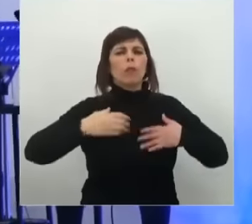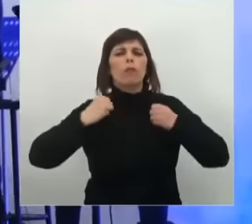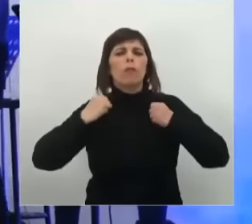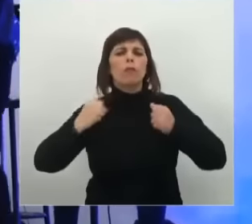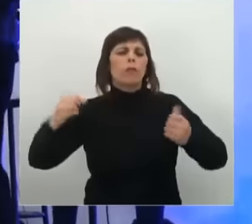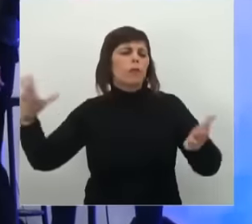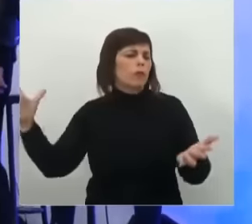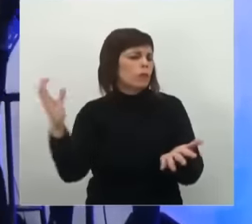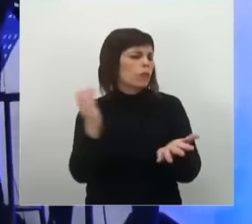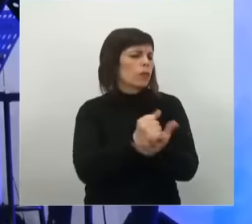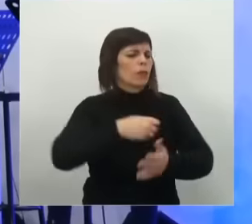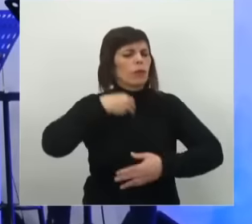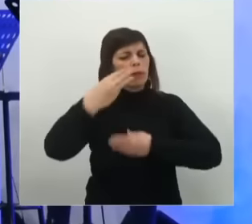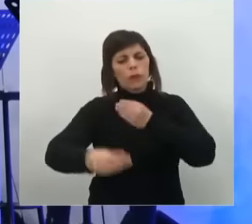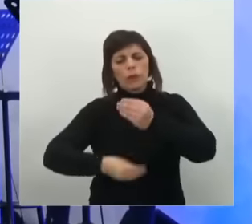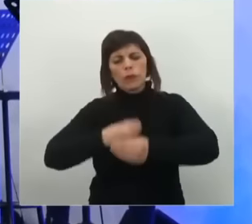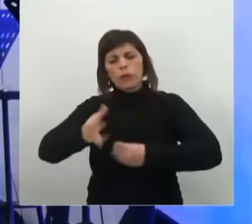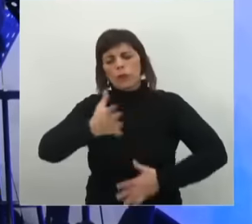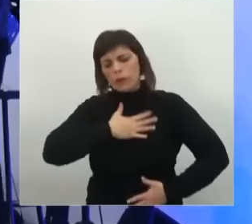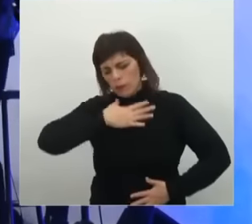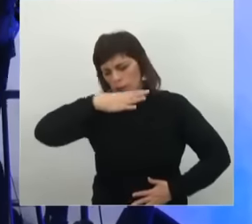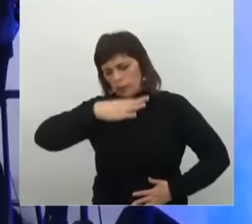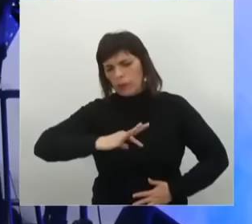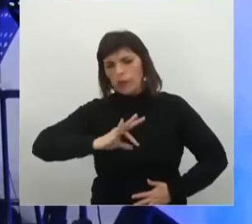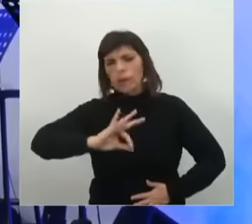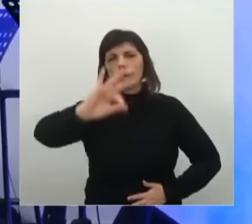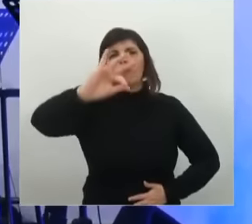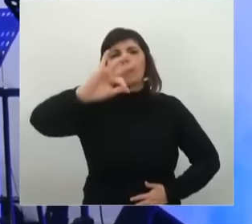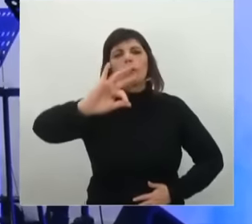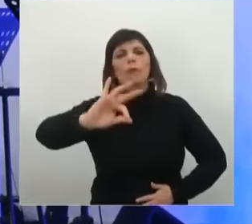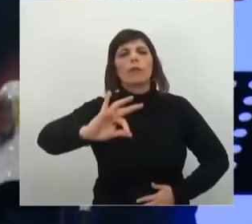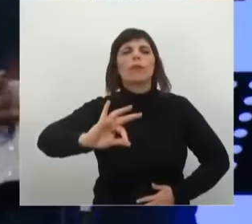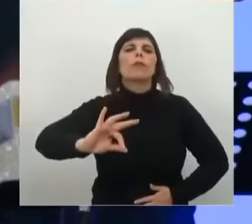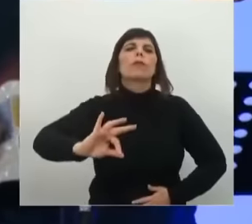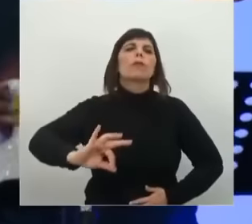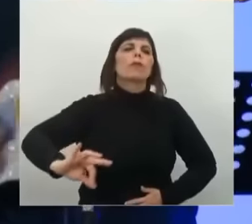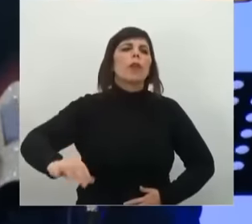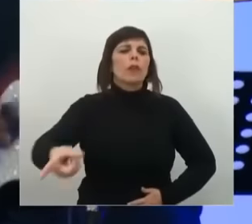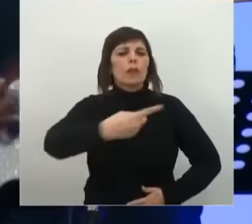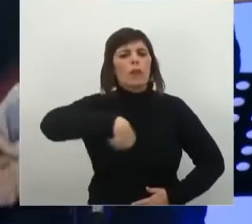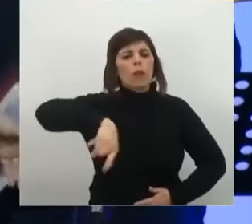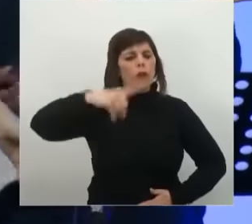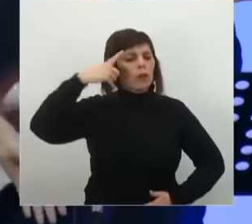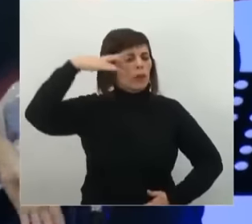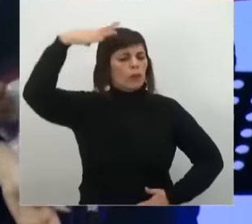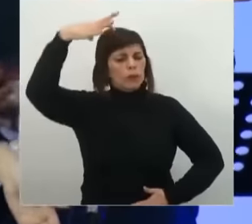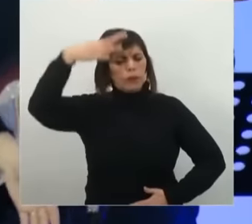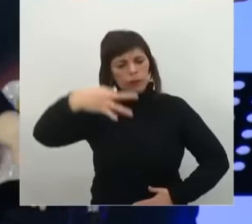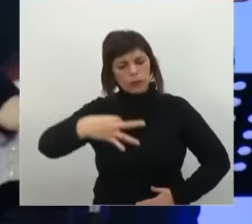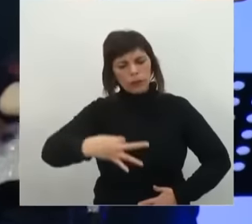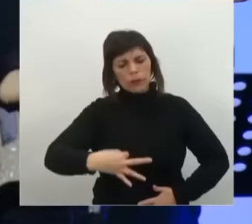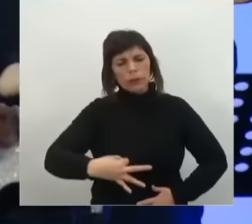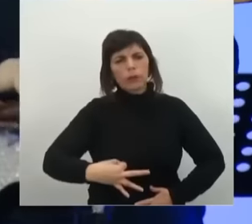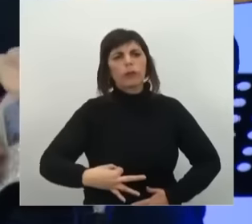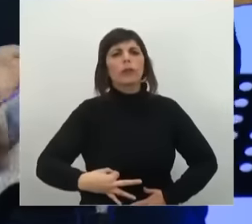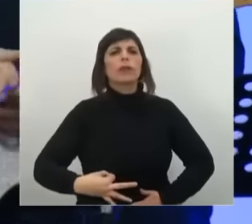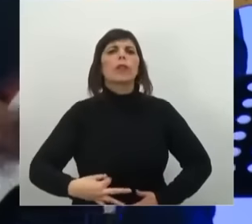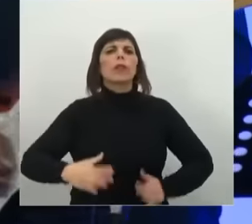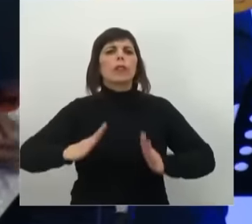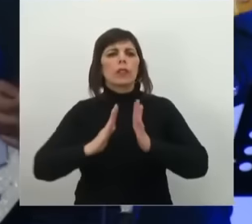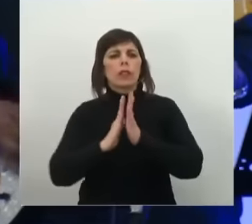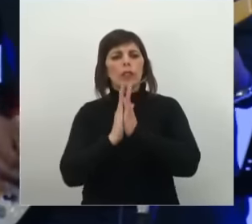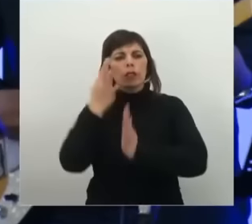tu poder todo lo puede hacer lo que